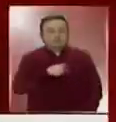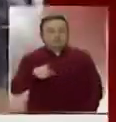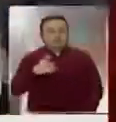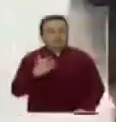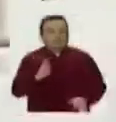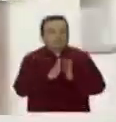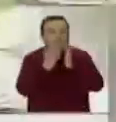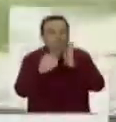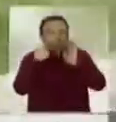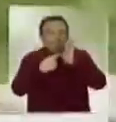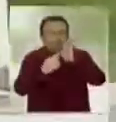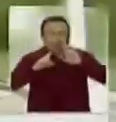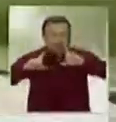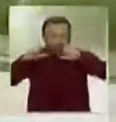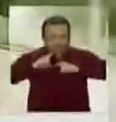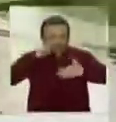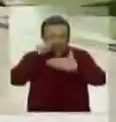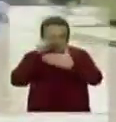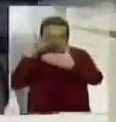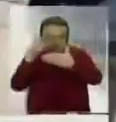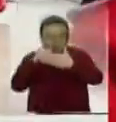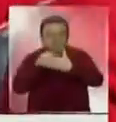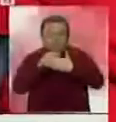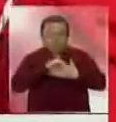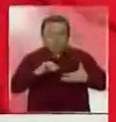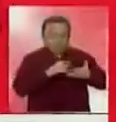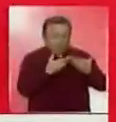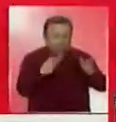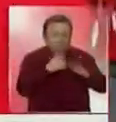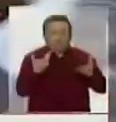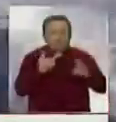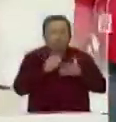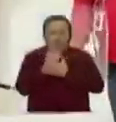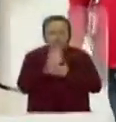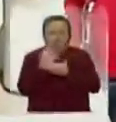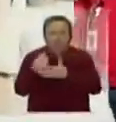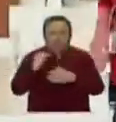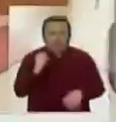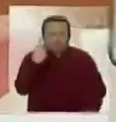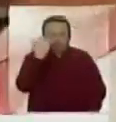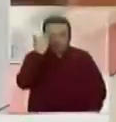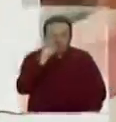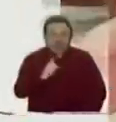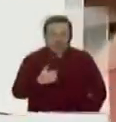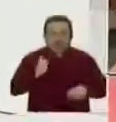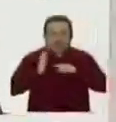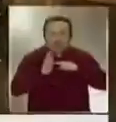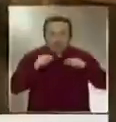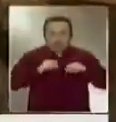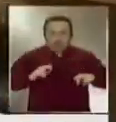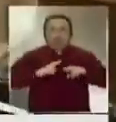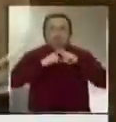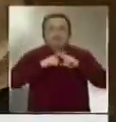Bien, ahí estaba entonces lo que decían los clientes que habían llegado a realizar algunas compras el día de hoy en su primer día de funcionamiento